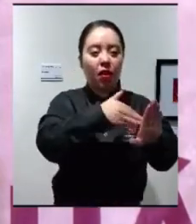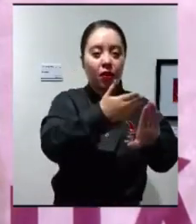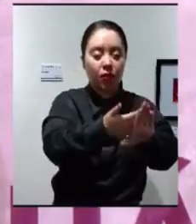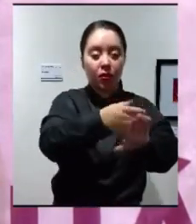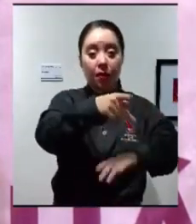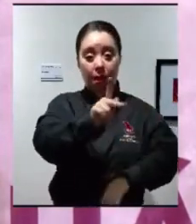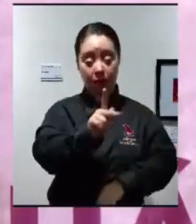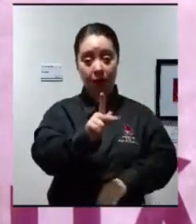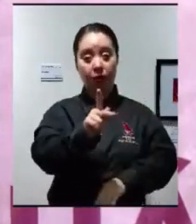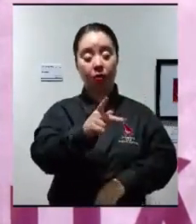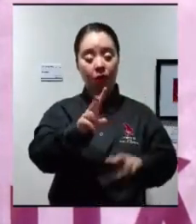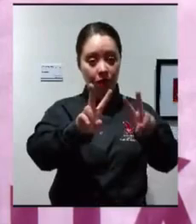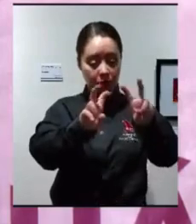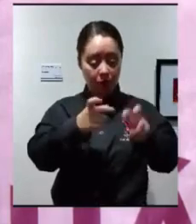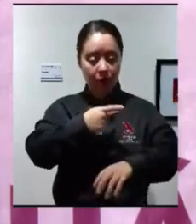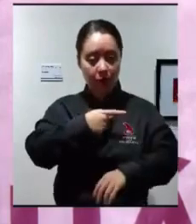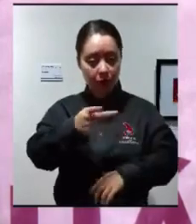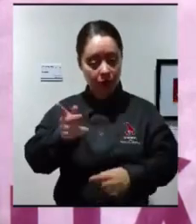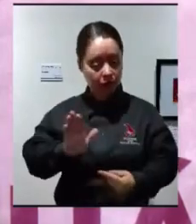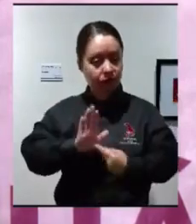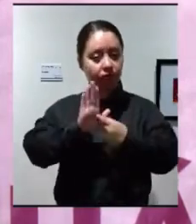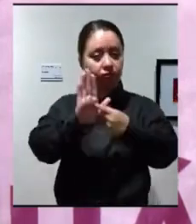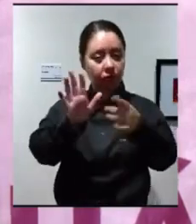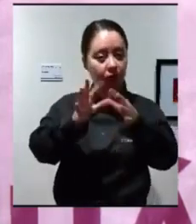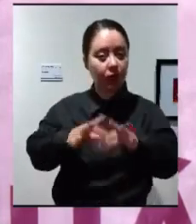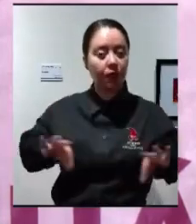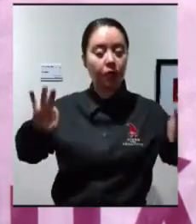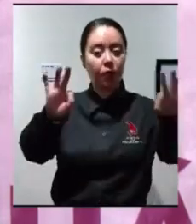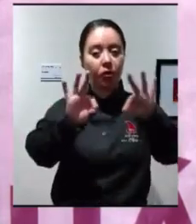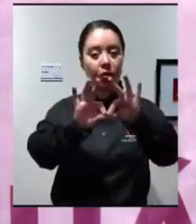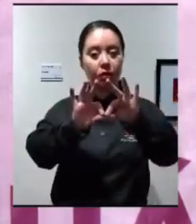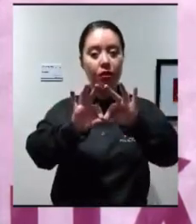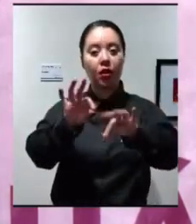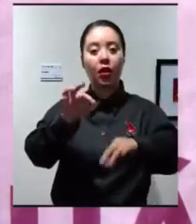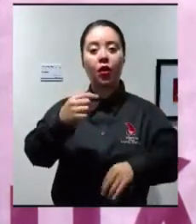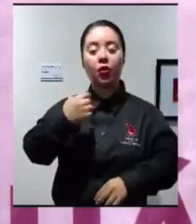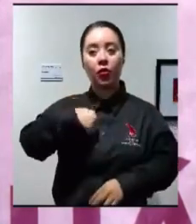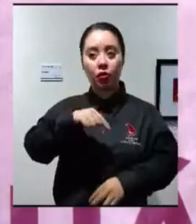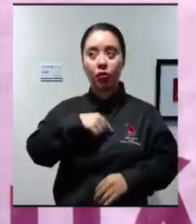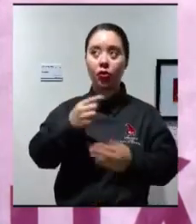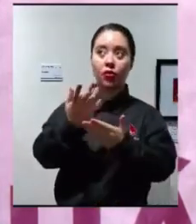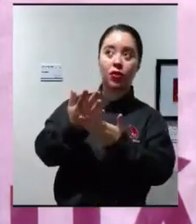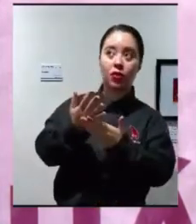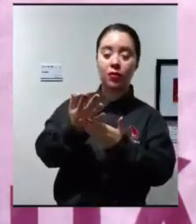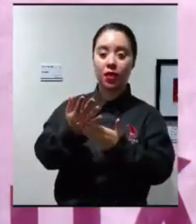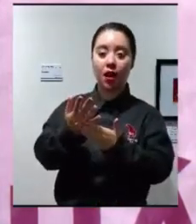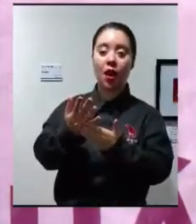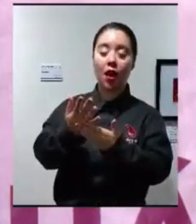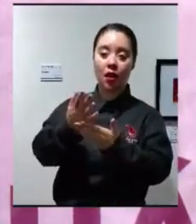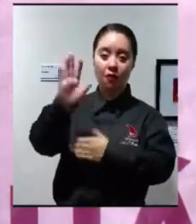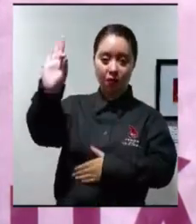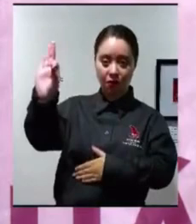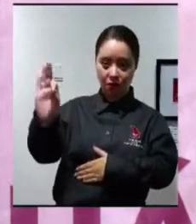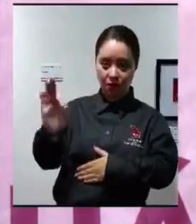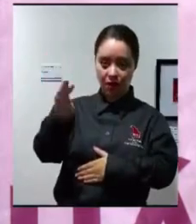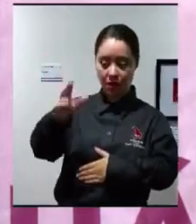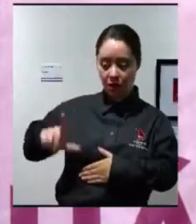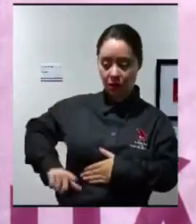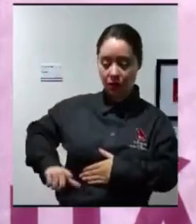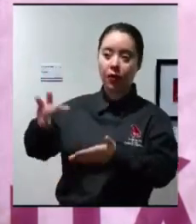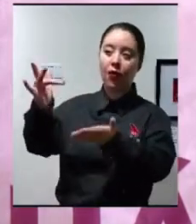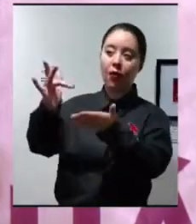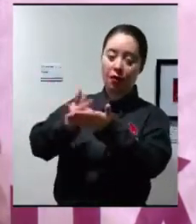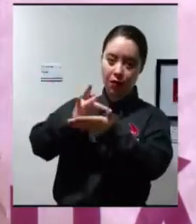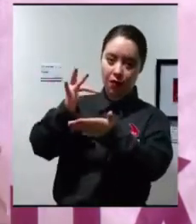que hay que destacar y nosotros lo que esperamos es seguir teniendo el apoyo del Gobierno Federal ahorita que y la Alfonso preguntaba del tema económico Bueno